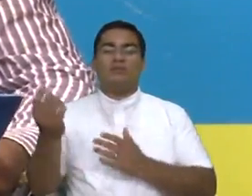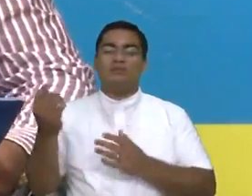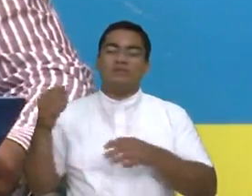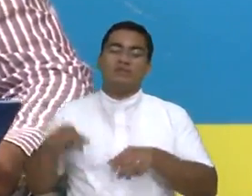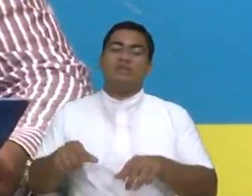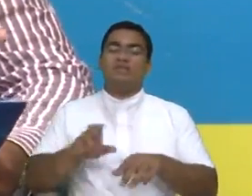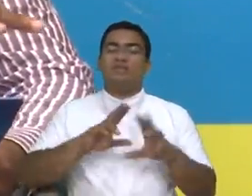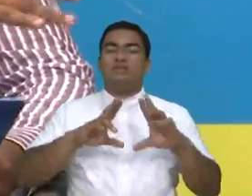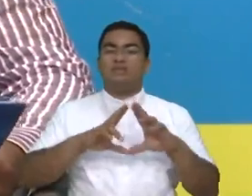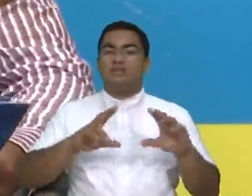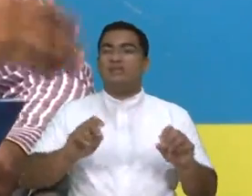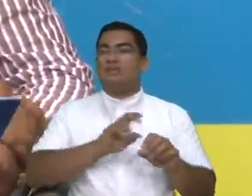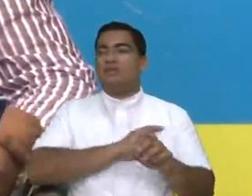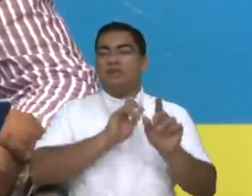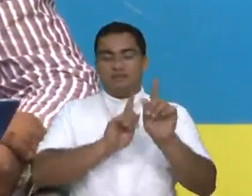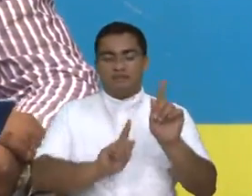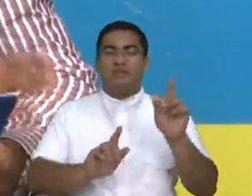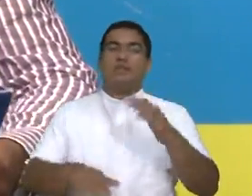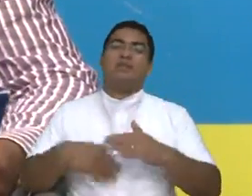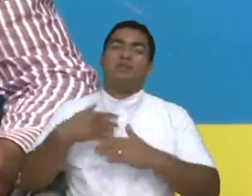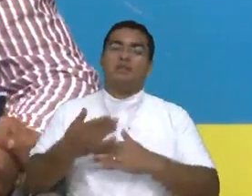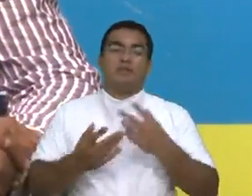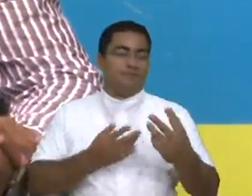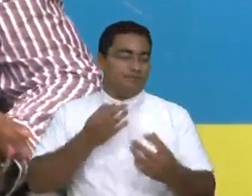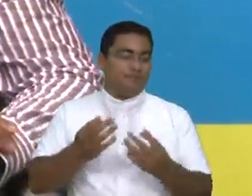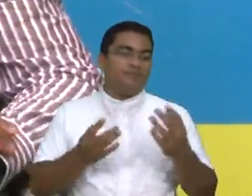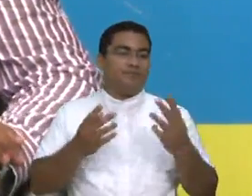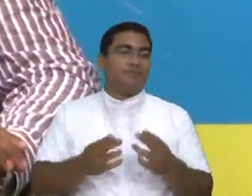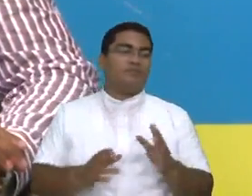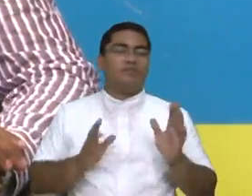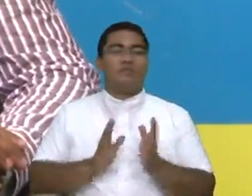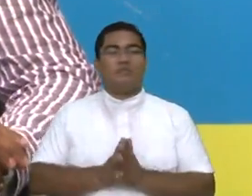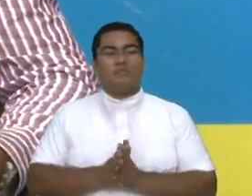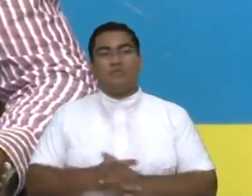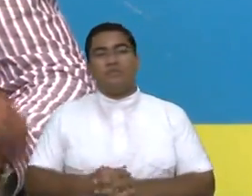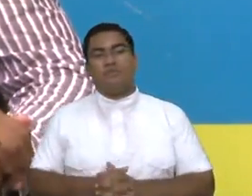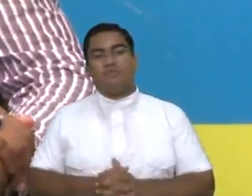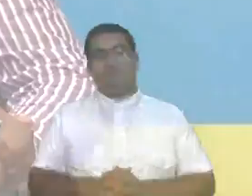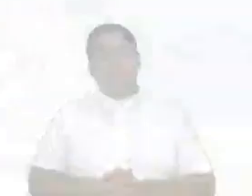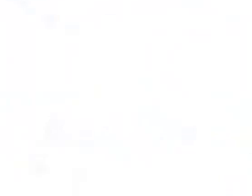sea, hay estadística. Sí, eso claro. Usted nos va a decir cuando regresemos de la siguiente pausa.